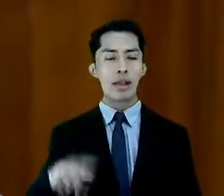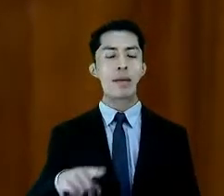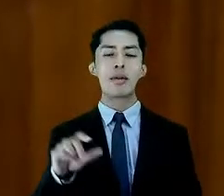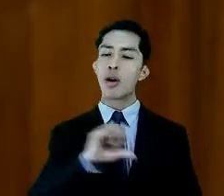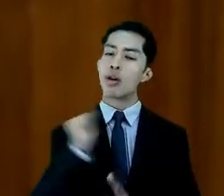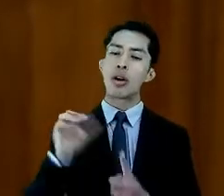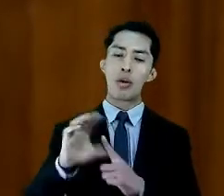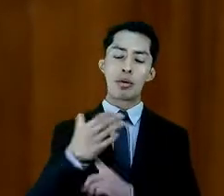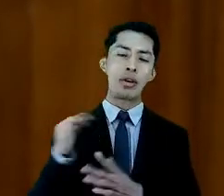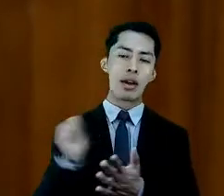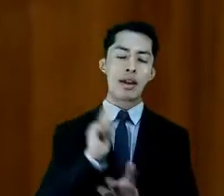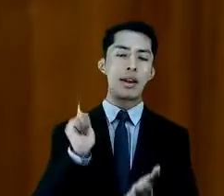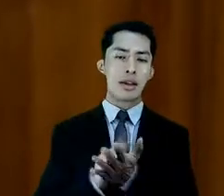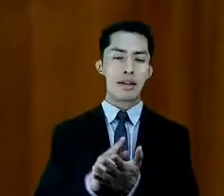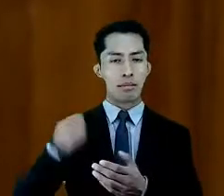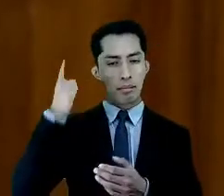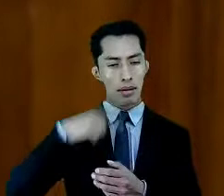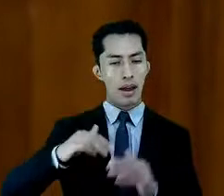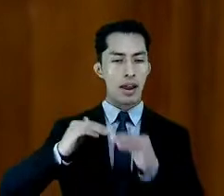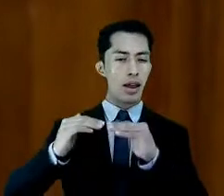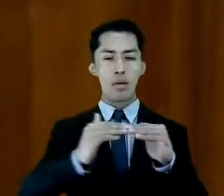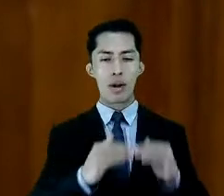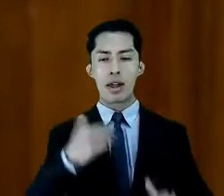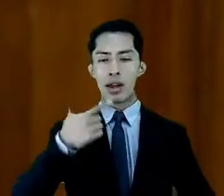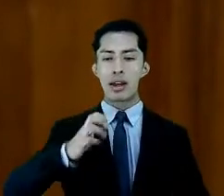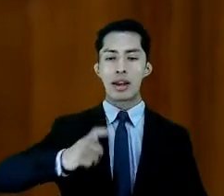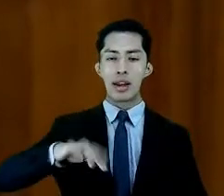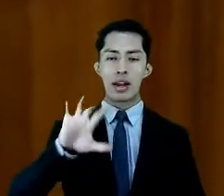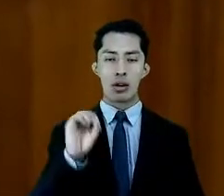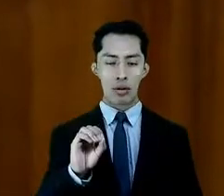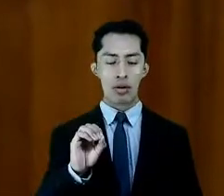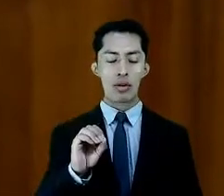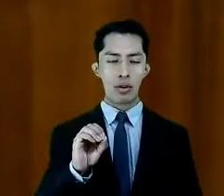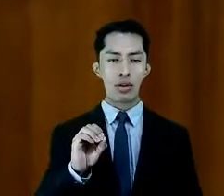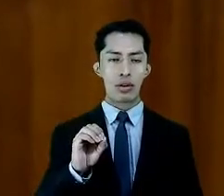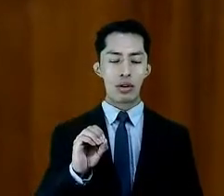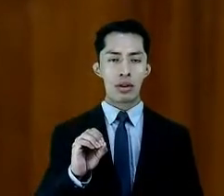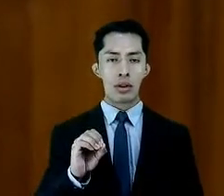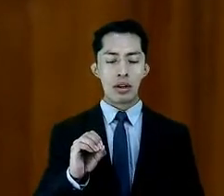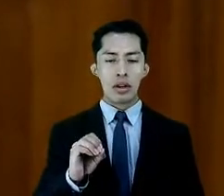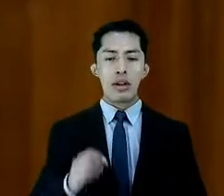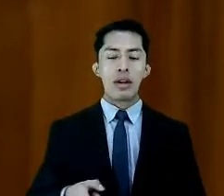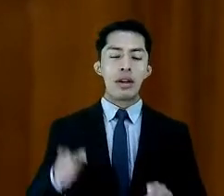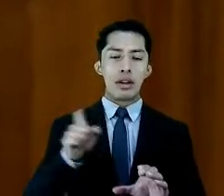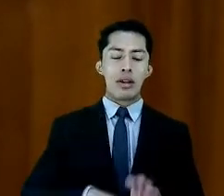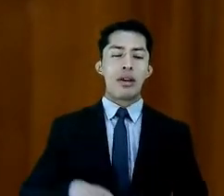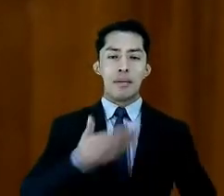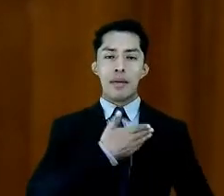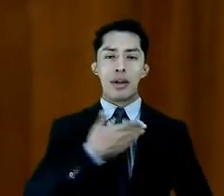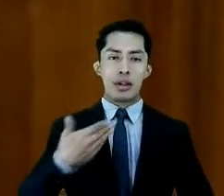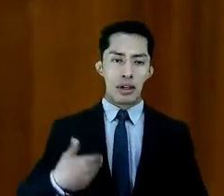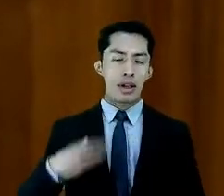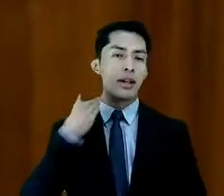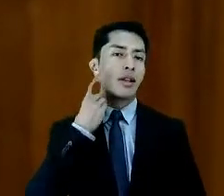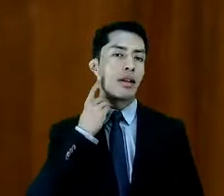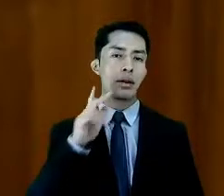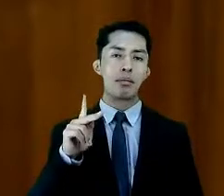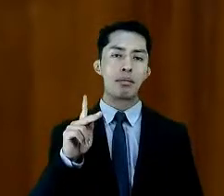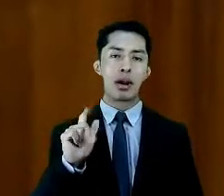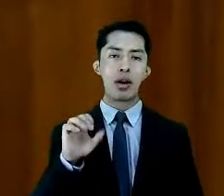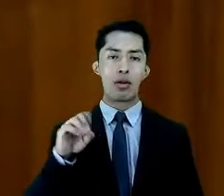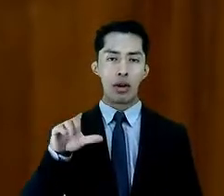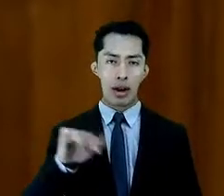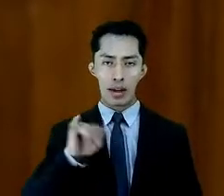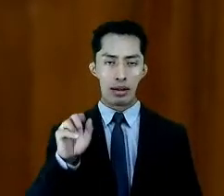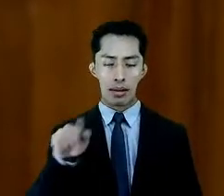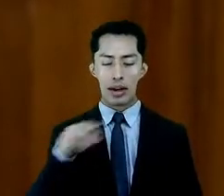como de la Comisión Legislativa para la Igualdad de Género, integrada por la presidenta diputada Paola Jiménez